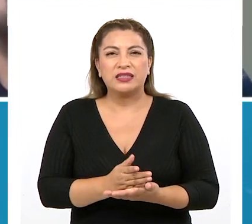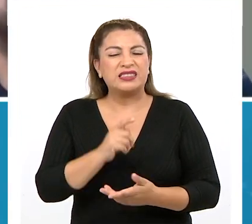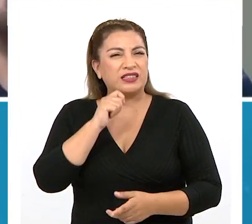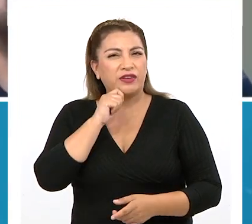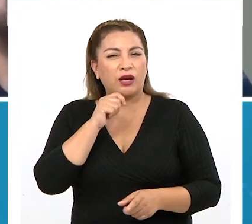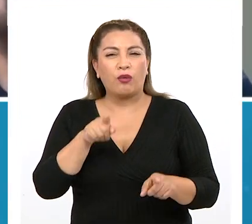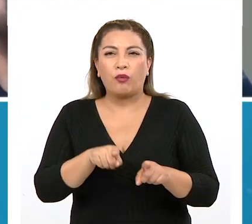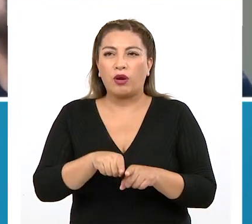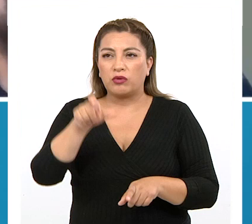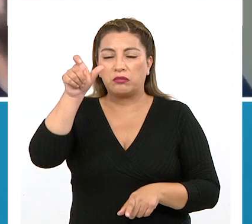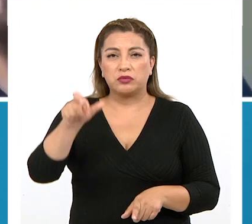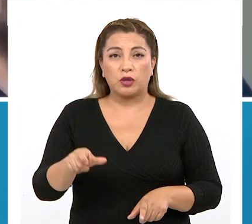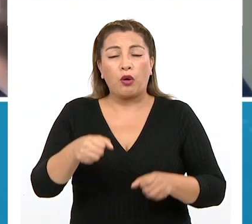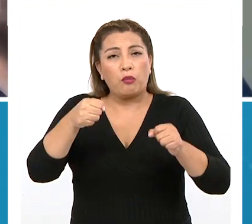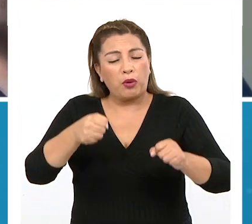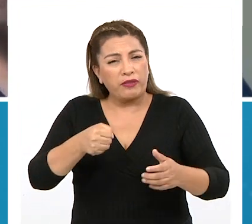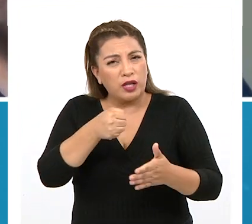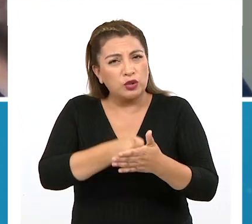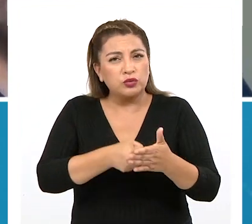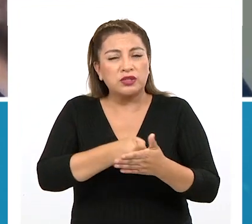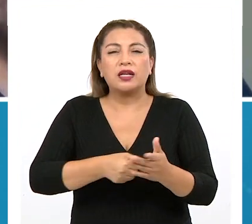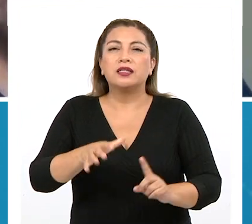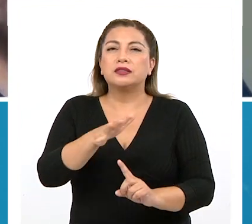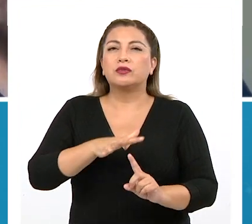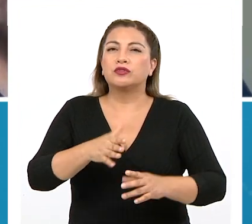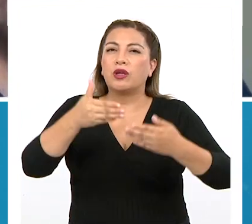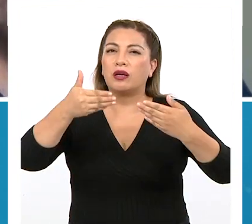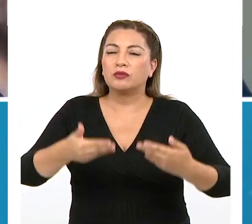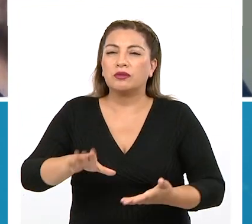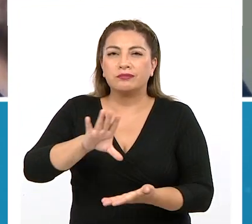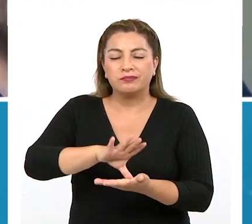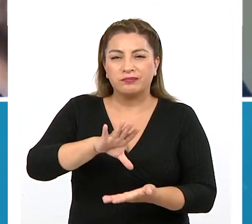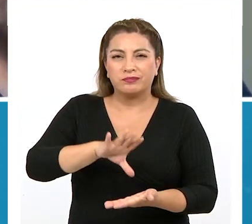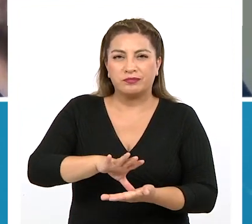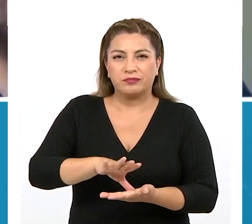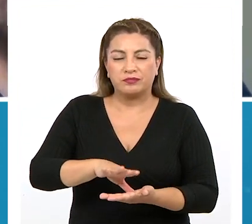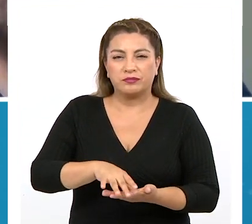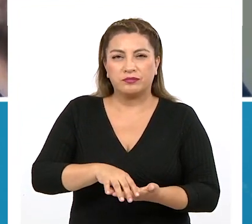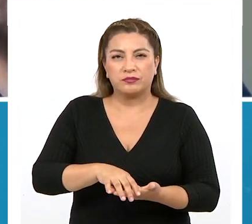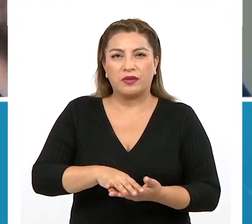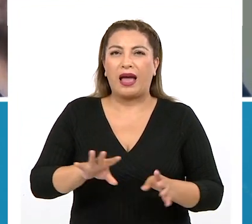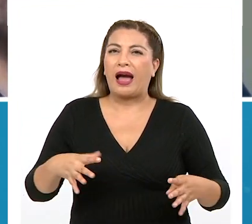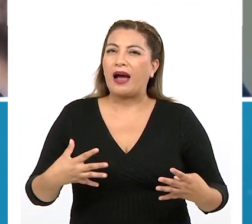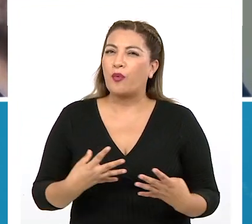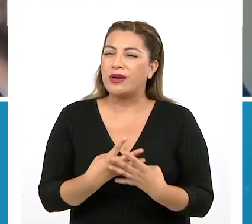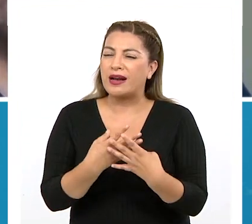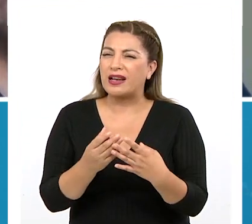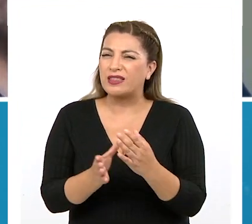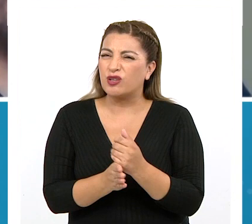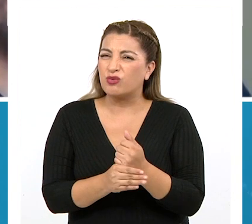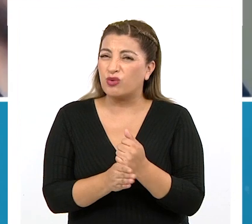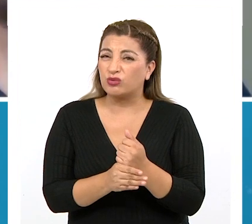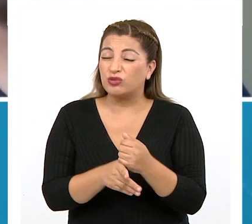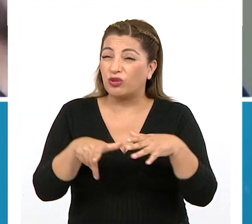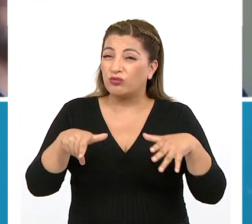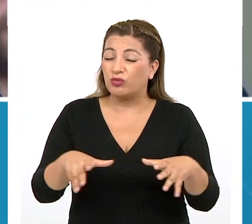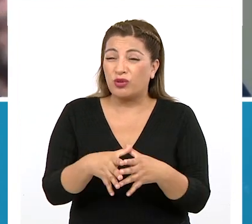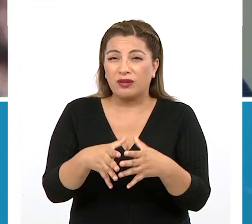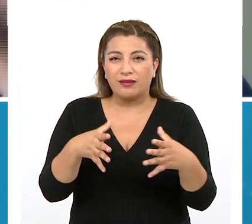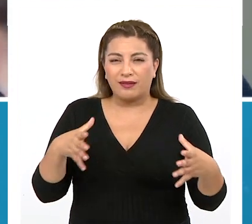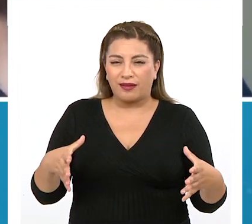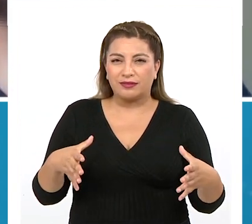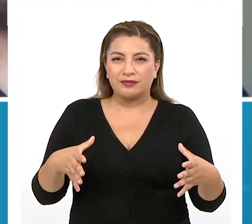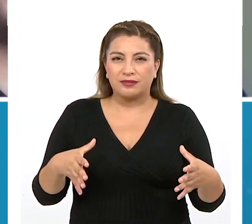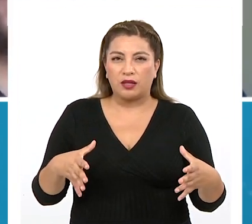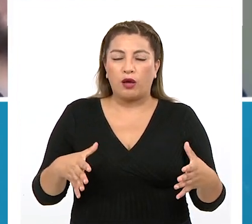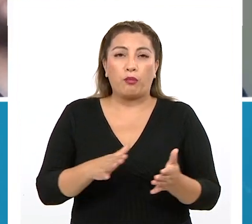autoritarismo, pero se puede luchar contra la situación actual del país sabiendo que está una red de corrupción enorme en PDI, una red de corrupción enorme